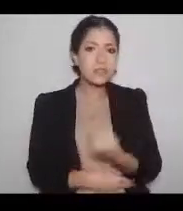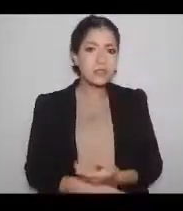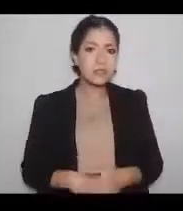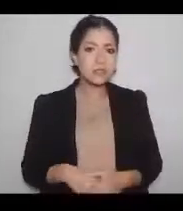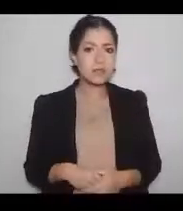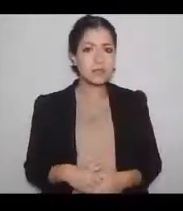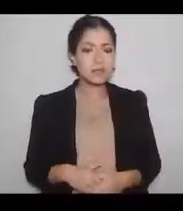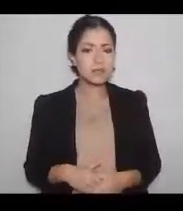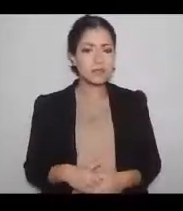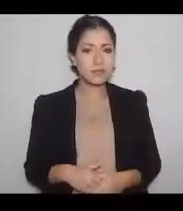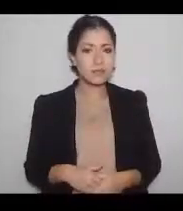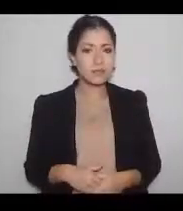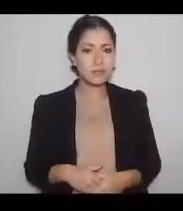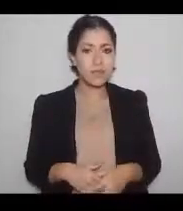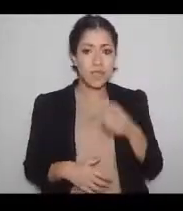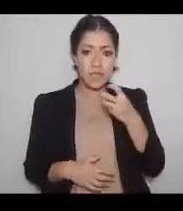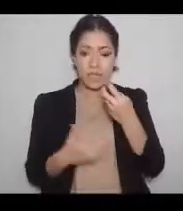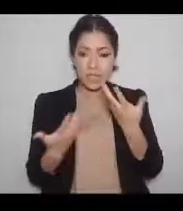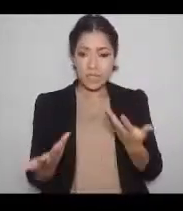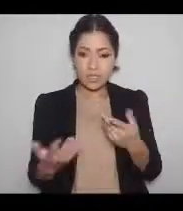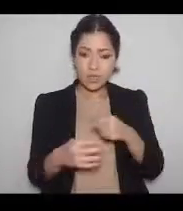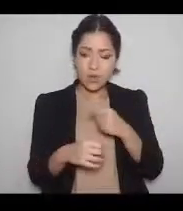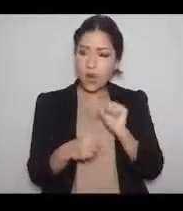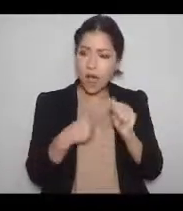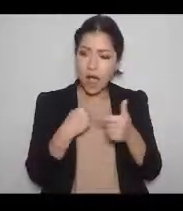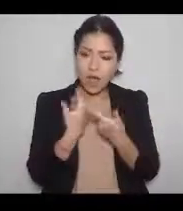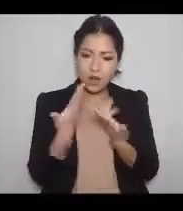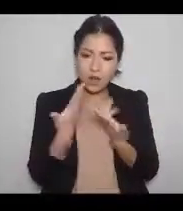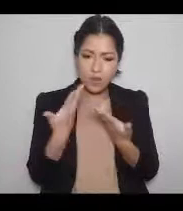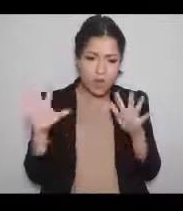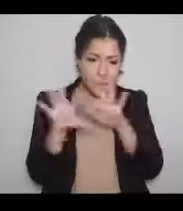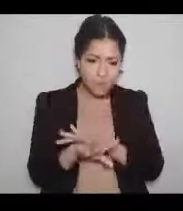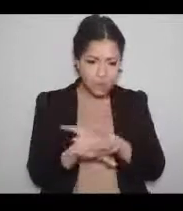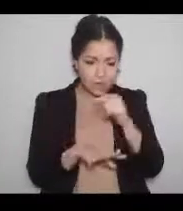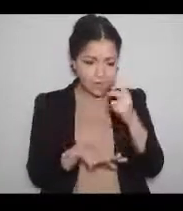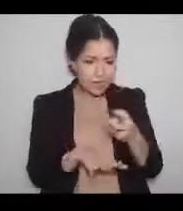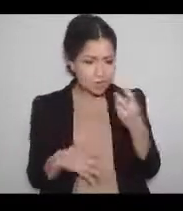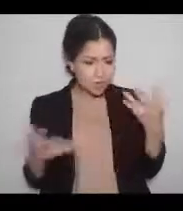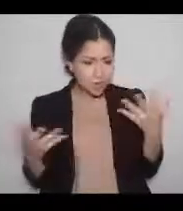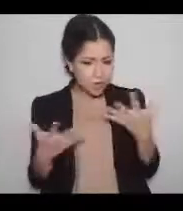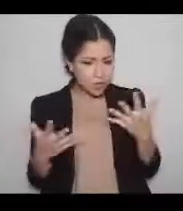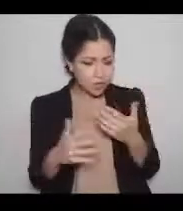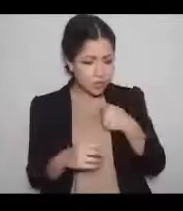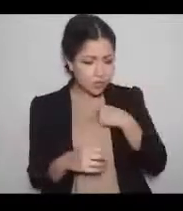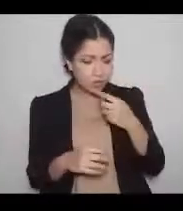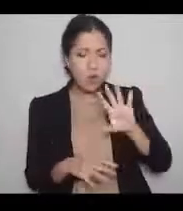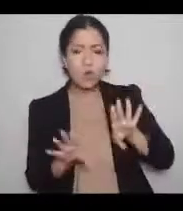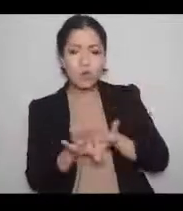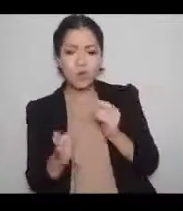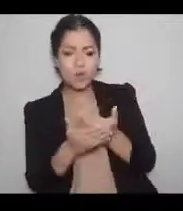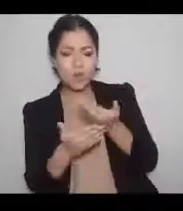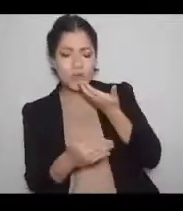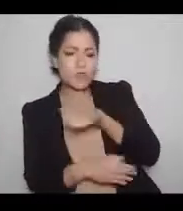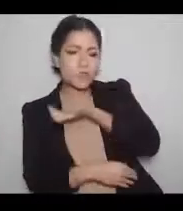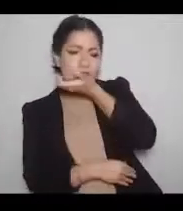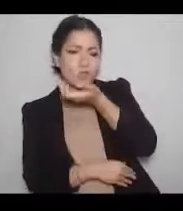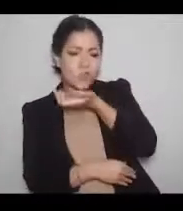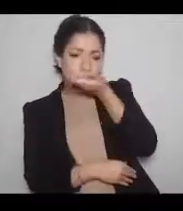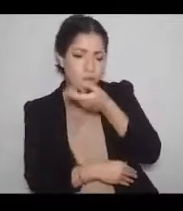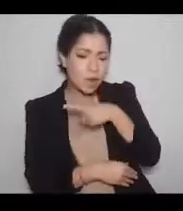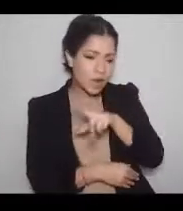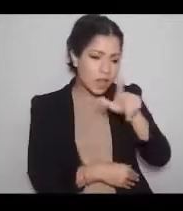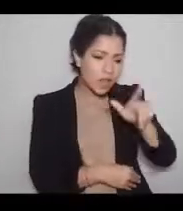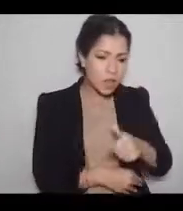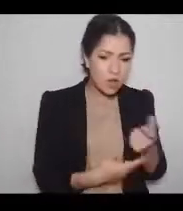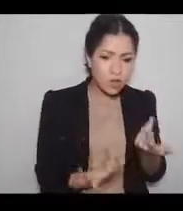Esa fue la primera señal de que algo cambiaba. Proseguí hasta llegar al ser el rey Lear. Y se te olvidó en